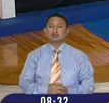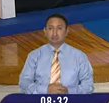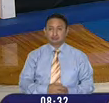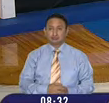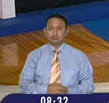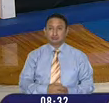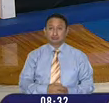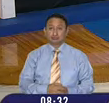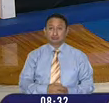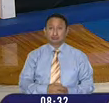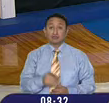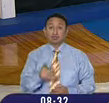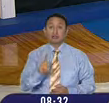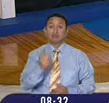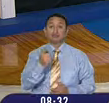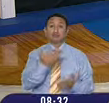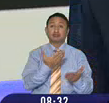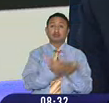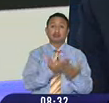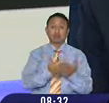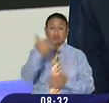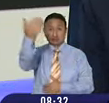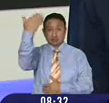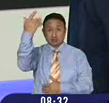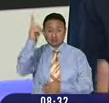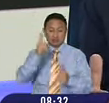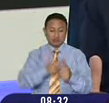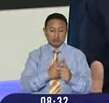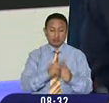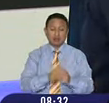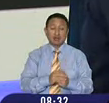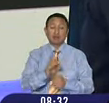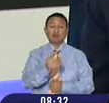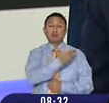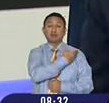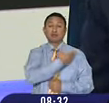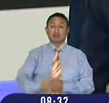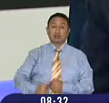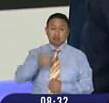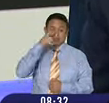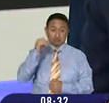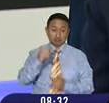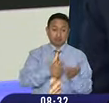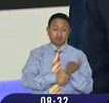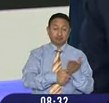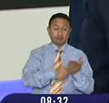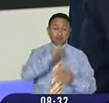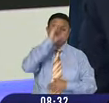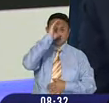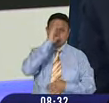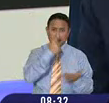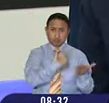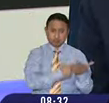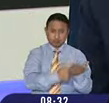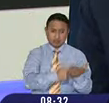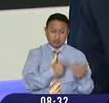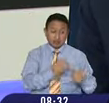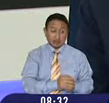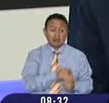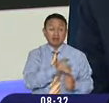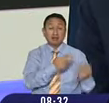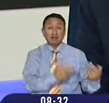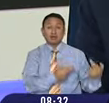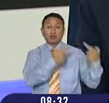que vamos a hacer, lo que voy a hacer cuando sea alcalde, es primero reunirme con el presidente de la República y con el ministro del Interior para que las